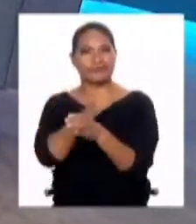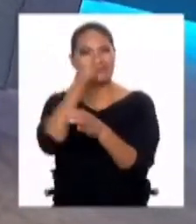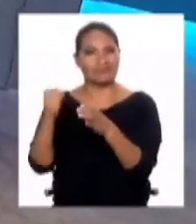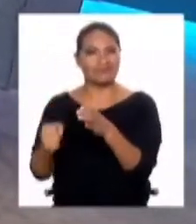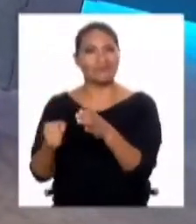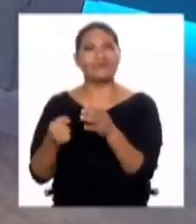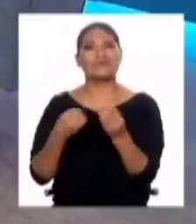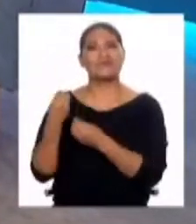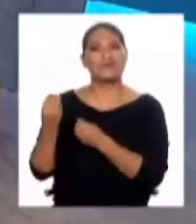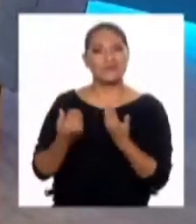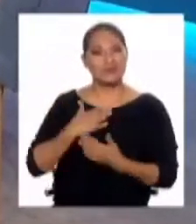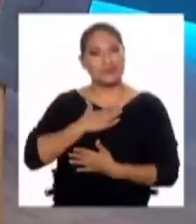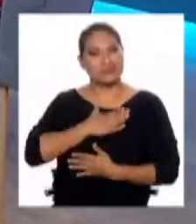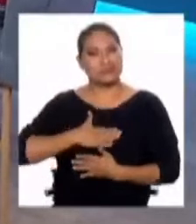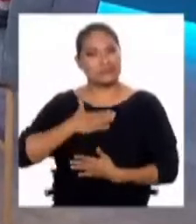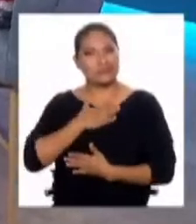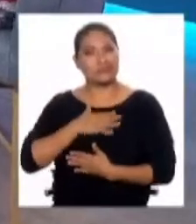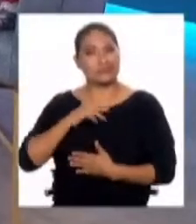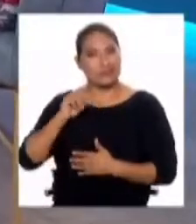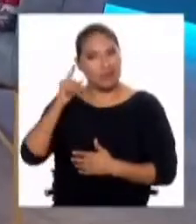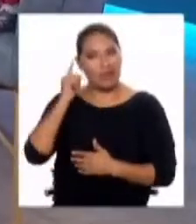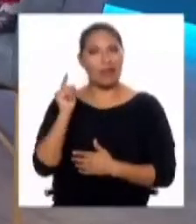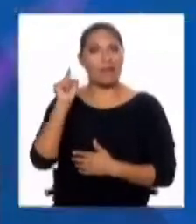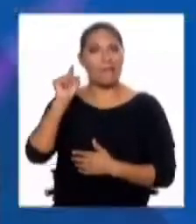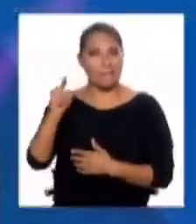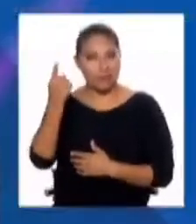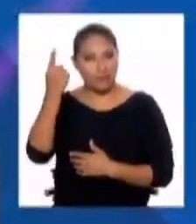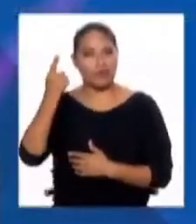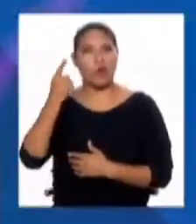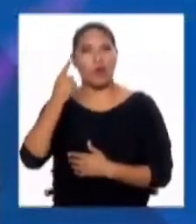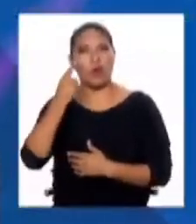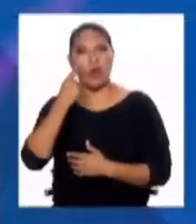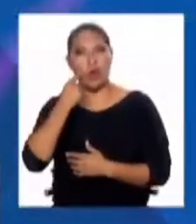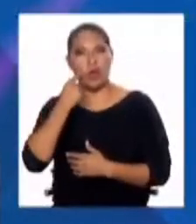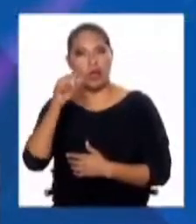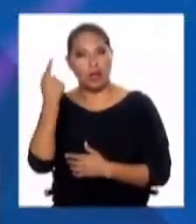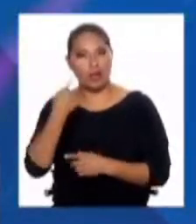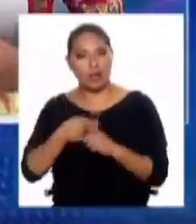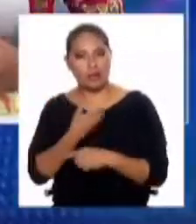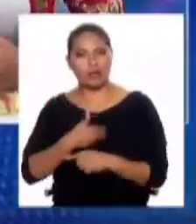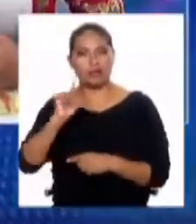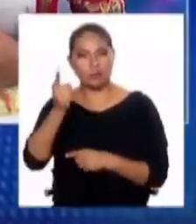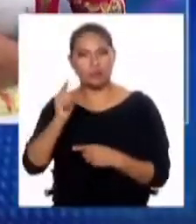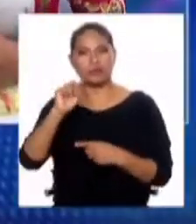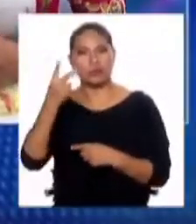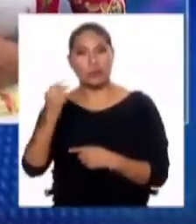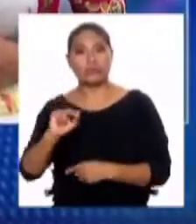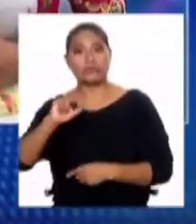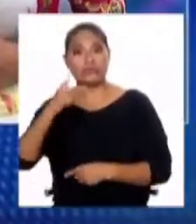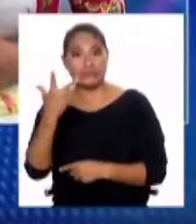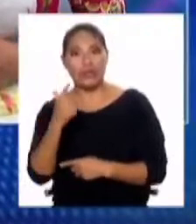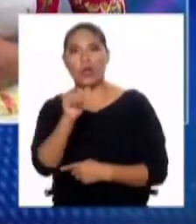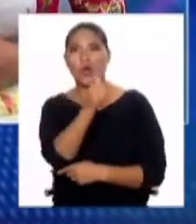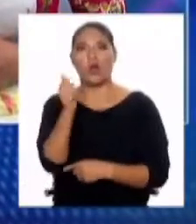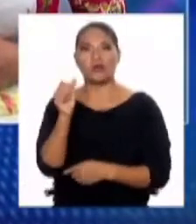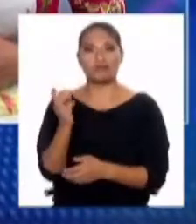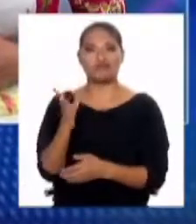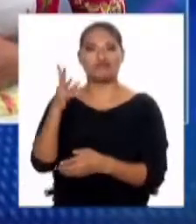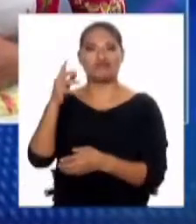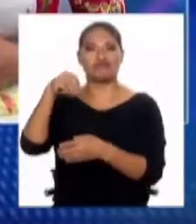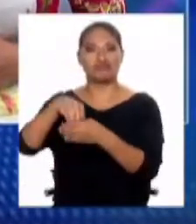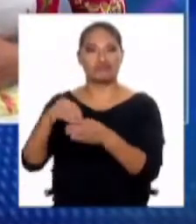estas penosas circunstancias que en verdad nos generan una serie de sentimientos encontrados, ¿no?